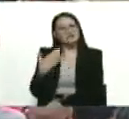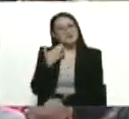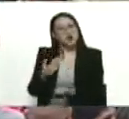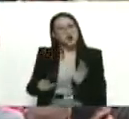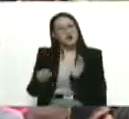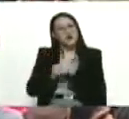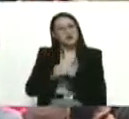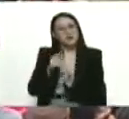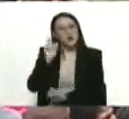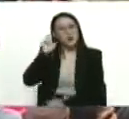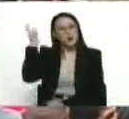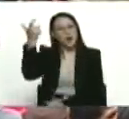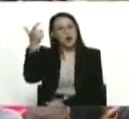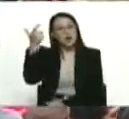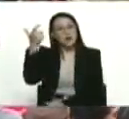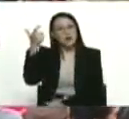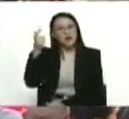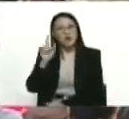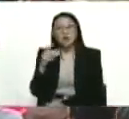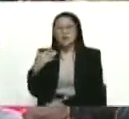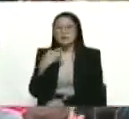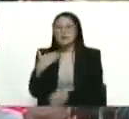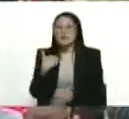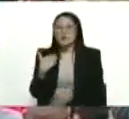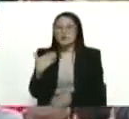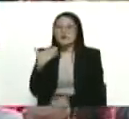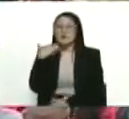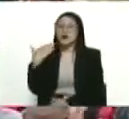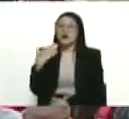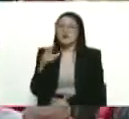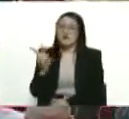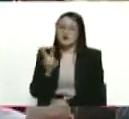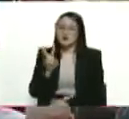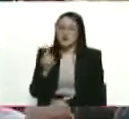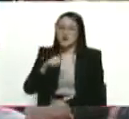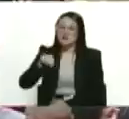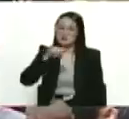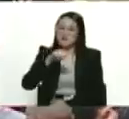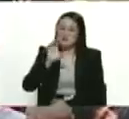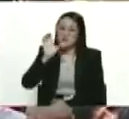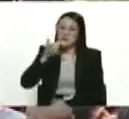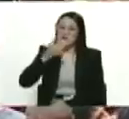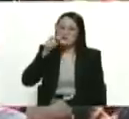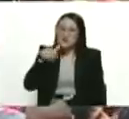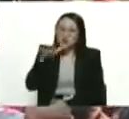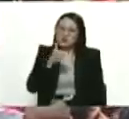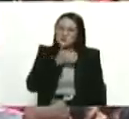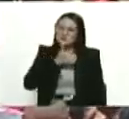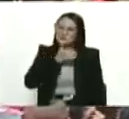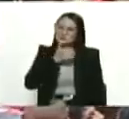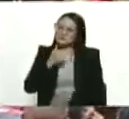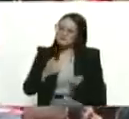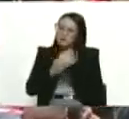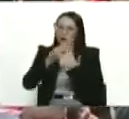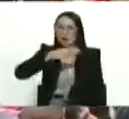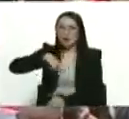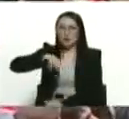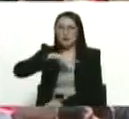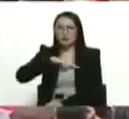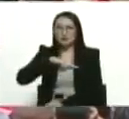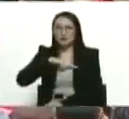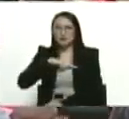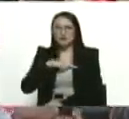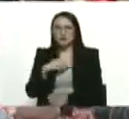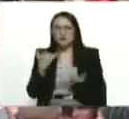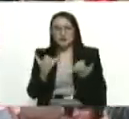Guárico, no podemos fallarle a Venezuela. Nuestro país, ese pueblo resistente, cuenta con nosotros. Por eso hoy